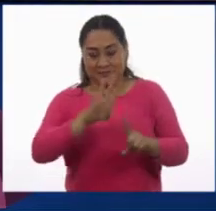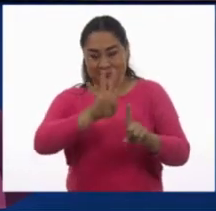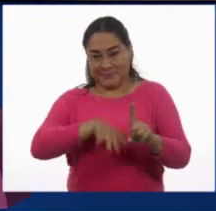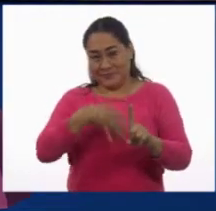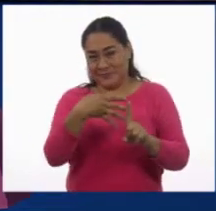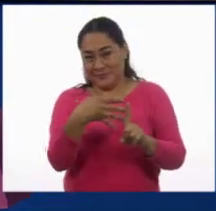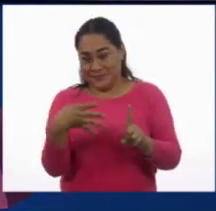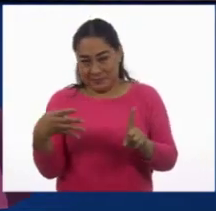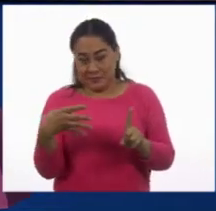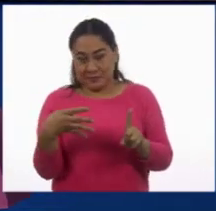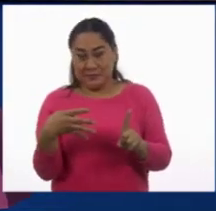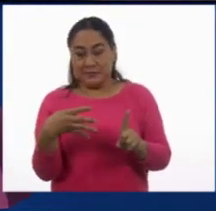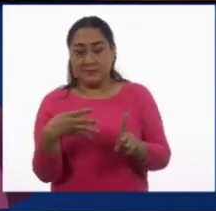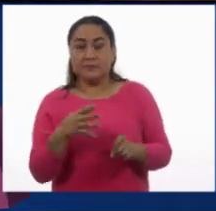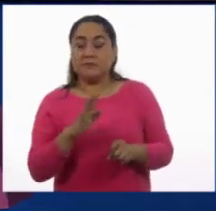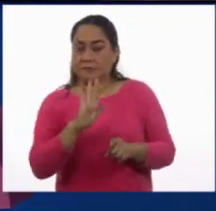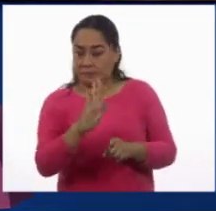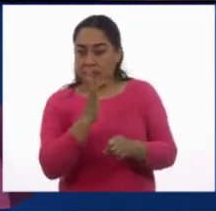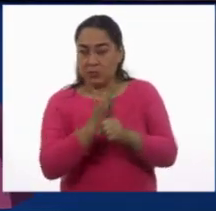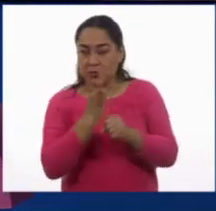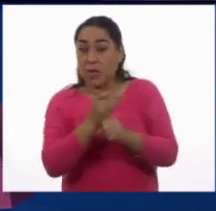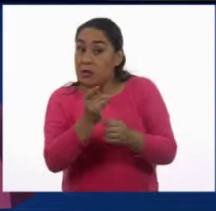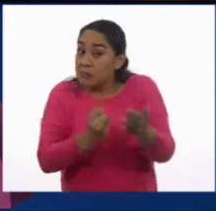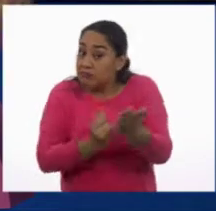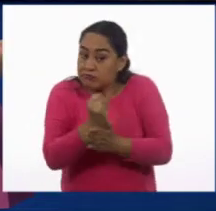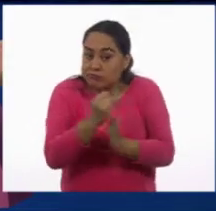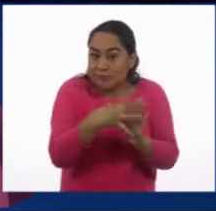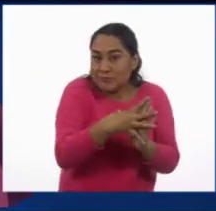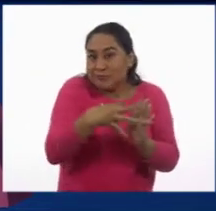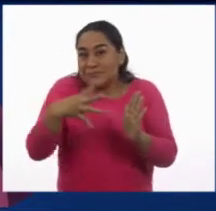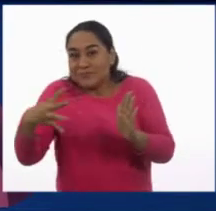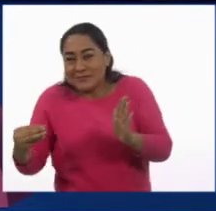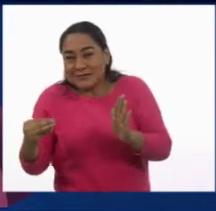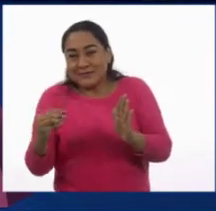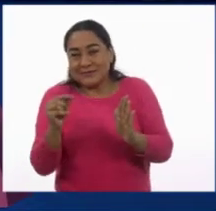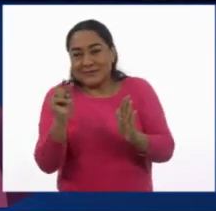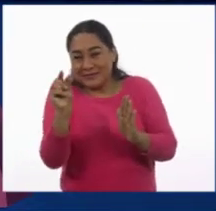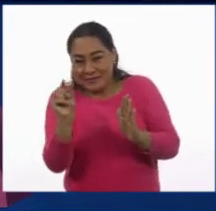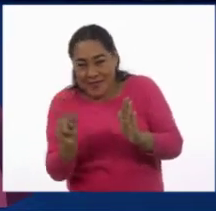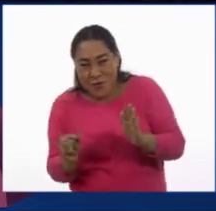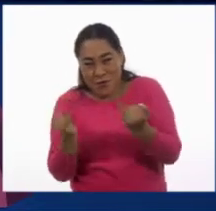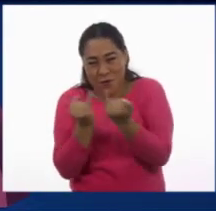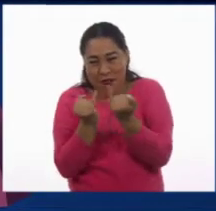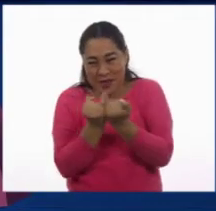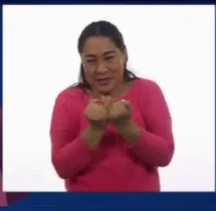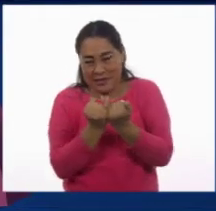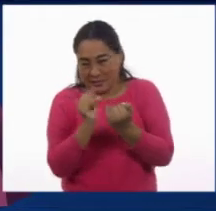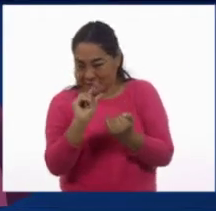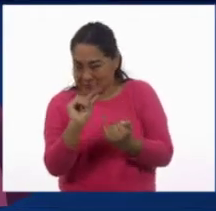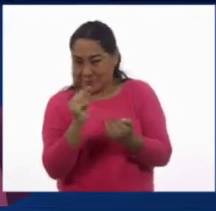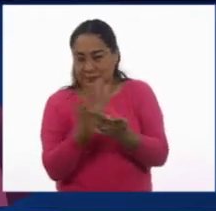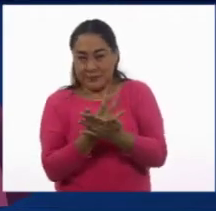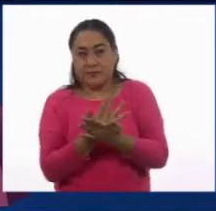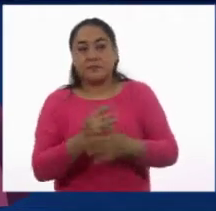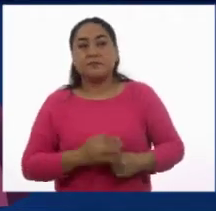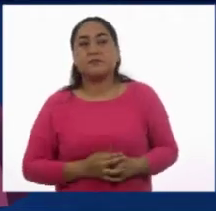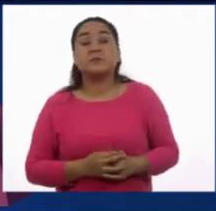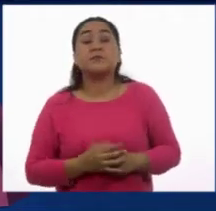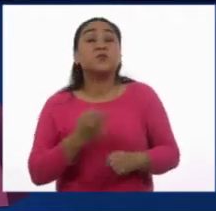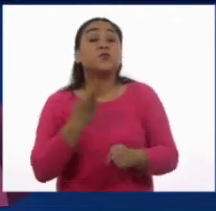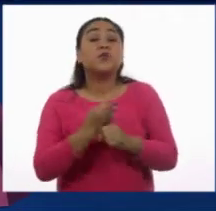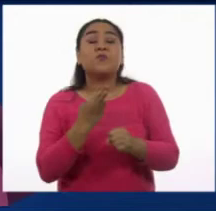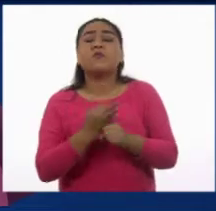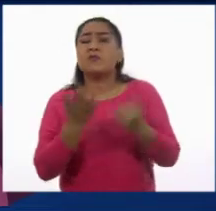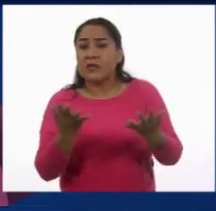ya poner en práctica y calcar o hacer el otro tablero para que puedan realizar la actividad con otro jugador, lo importante es que